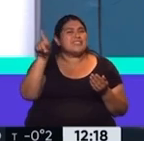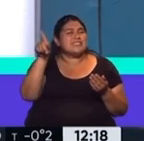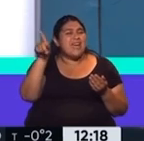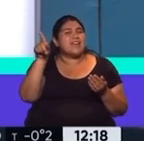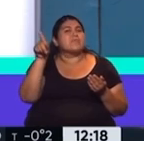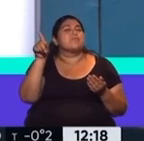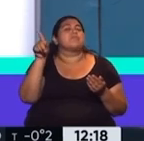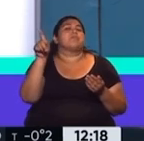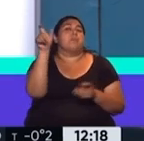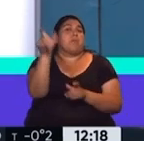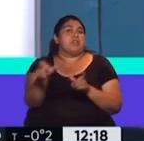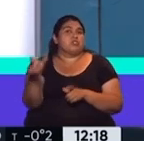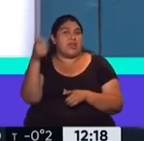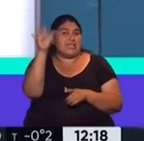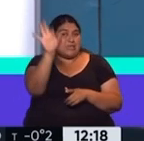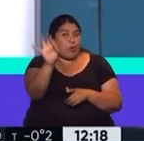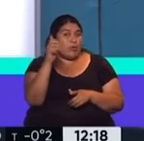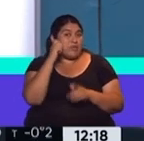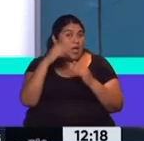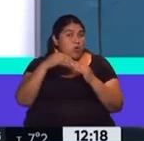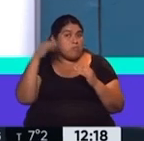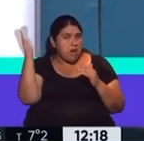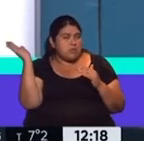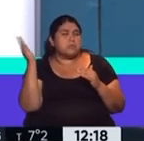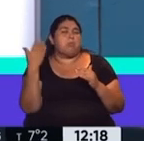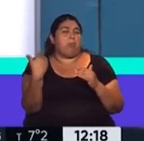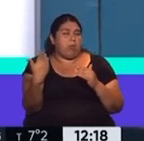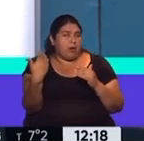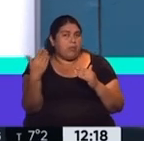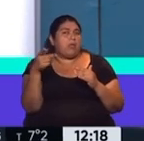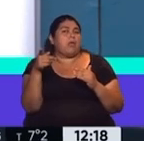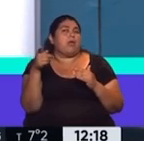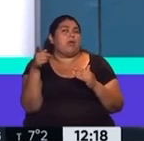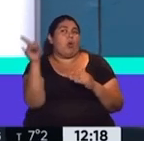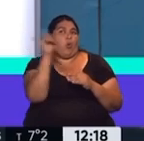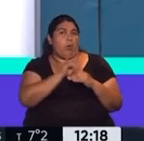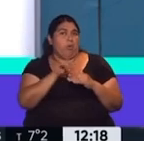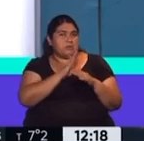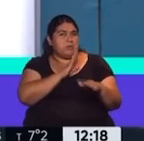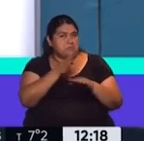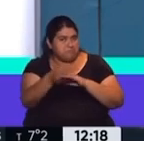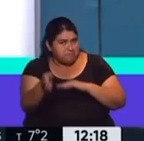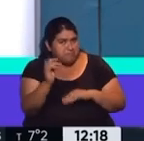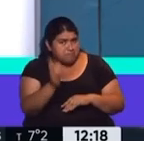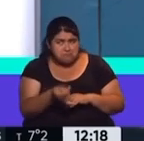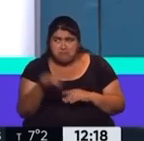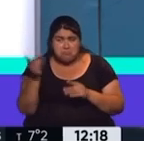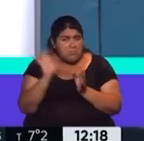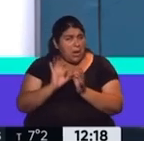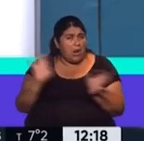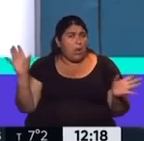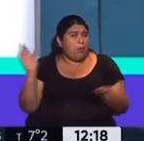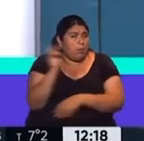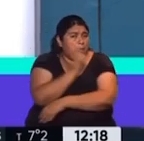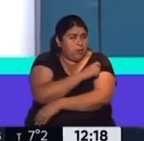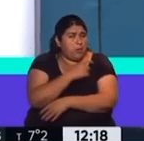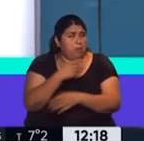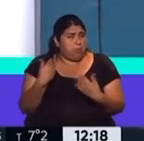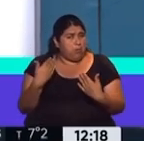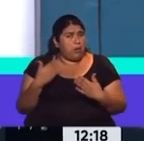tienen más de 50 años pueden concurrir a la universidad y vacunarse libremente para